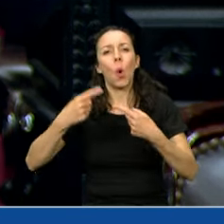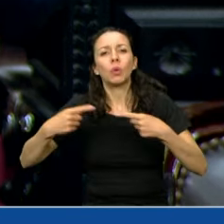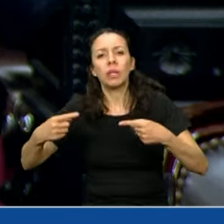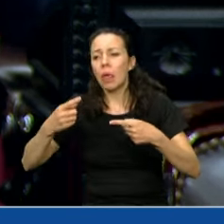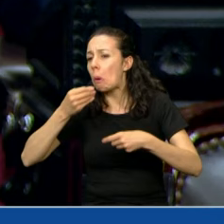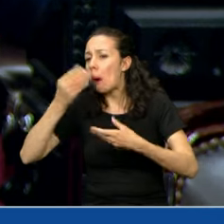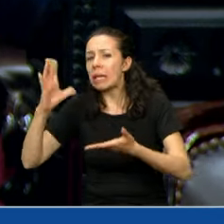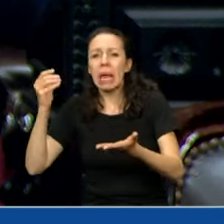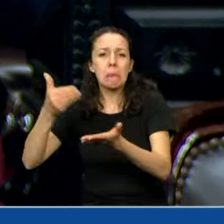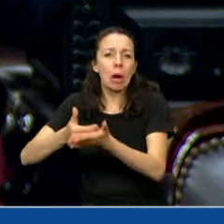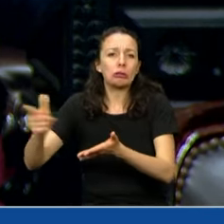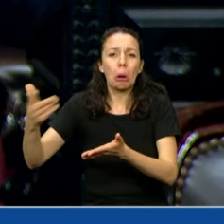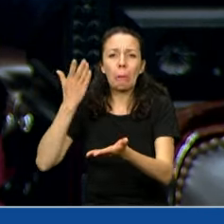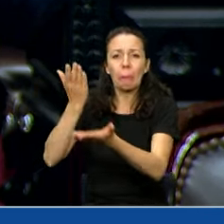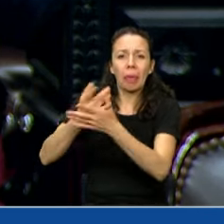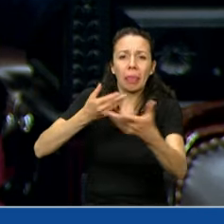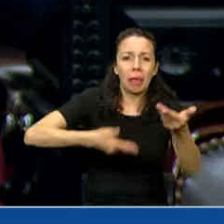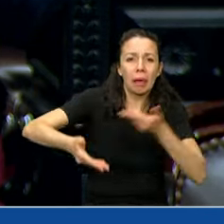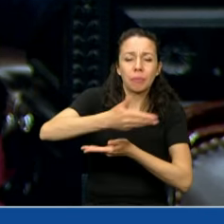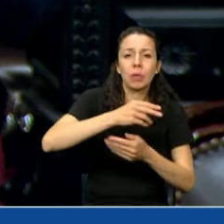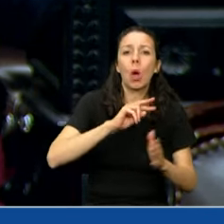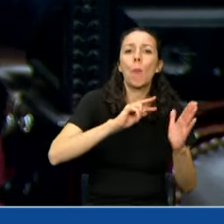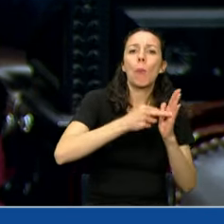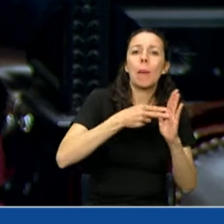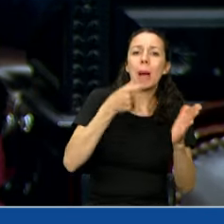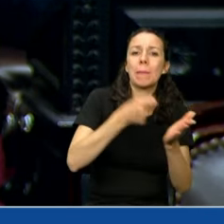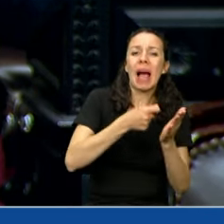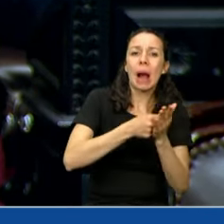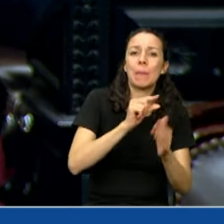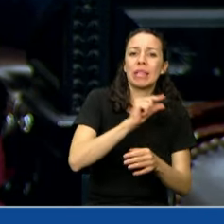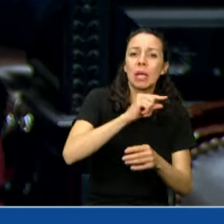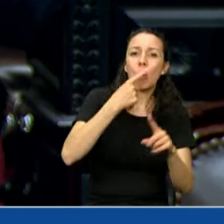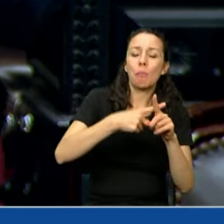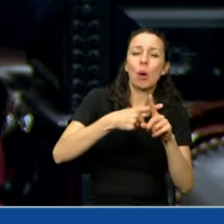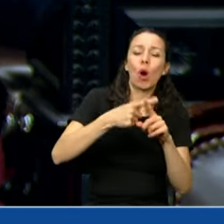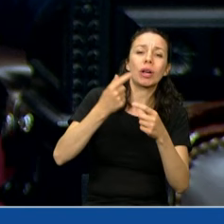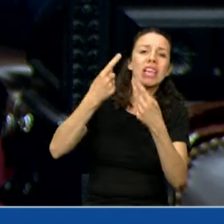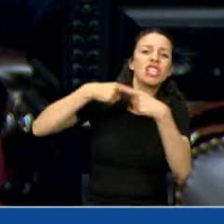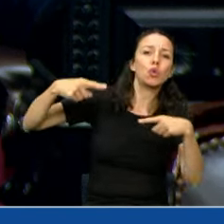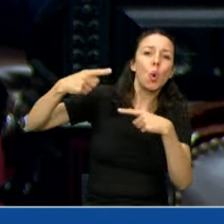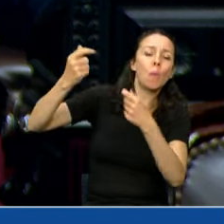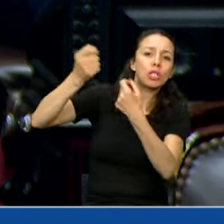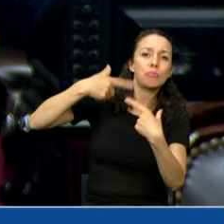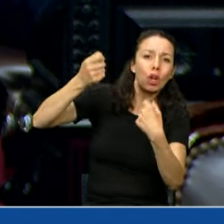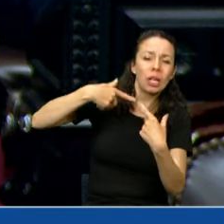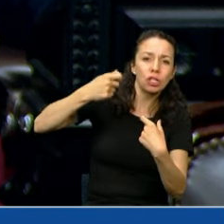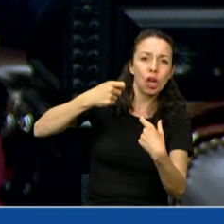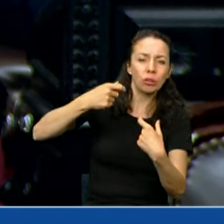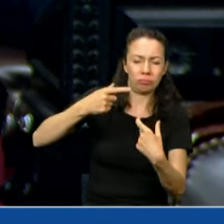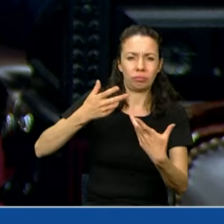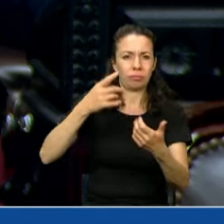inversor problemas para pagar préstamos por importación de insumos muestra un riesgo político y un